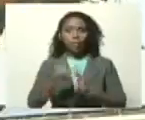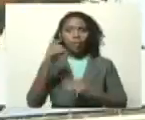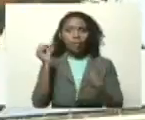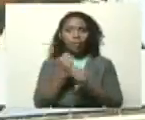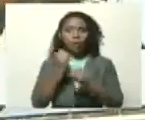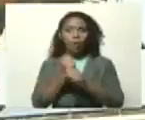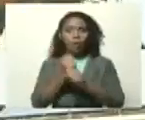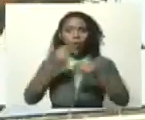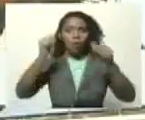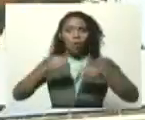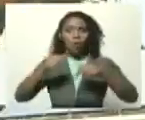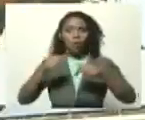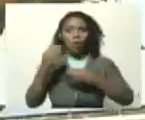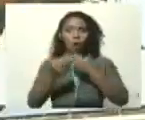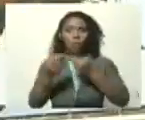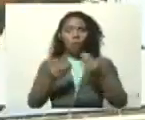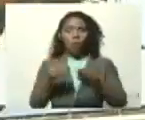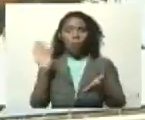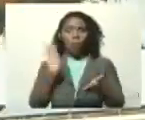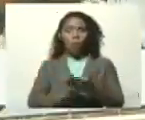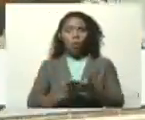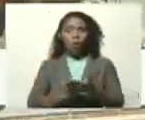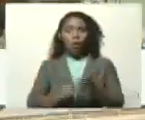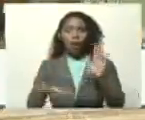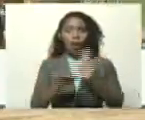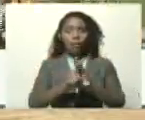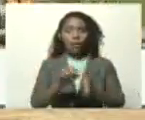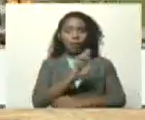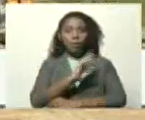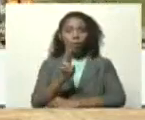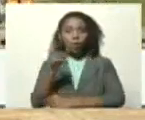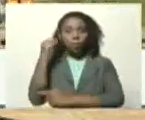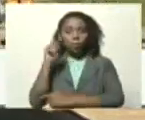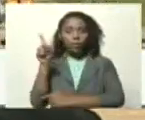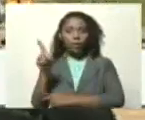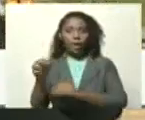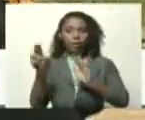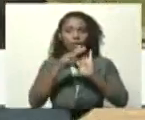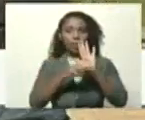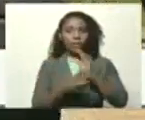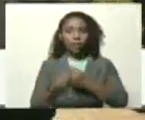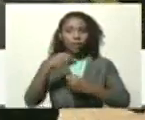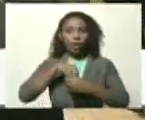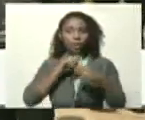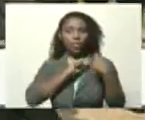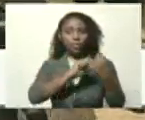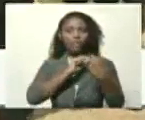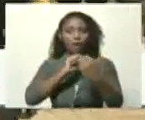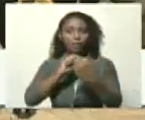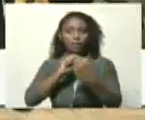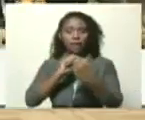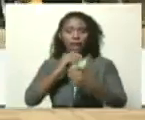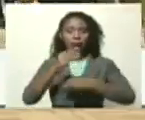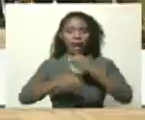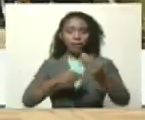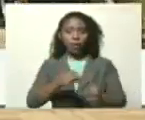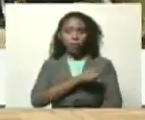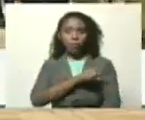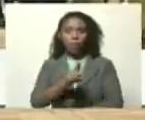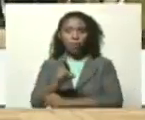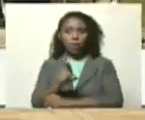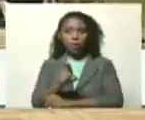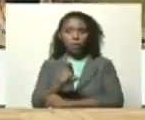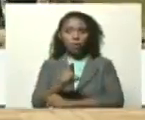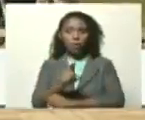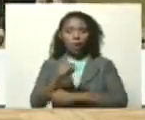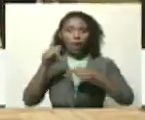hoy, que como lo establecen las leyes de la República, también el reglamento interior y de debate, que ha sido cumplido a cabalidad